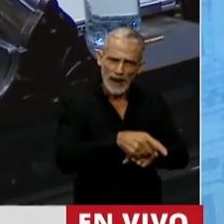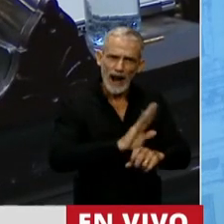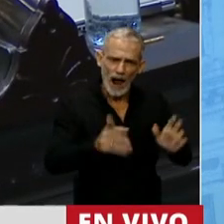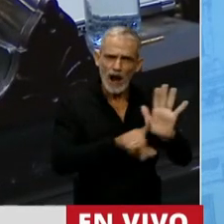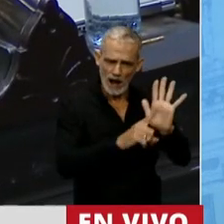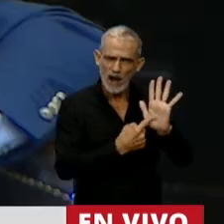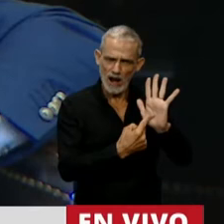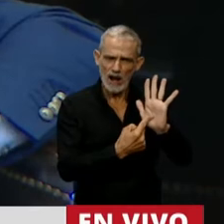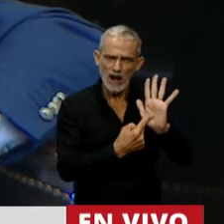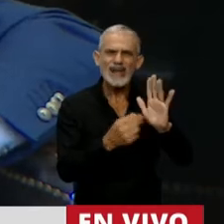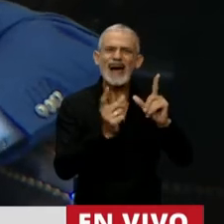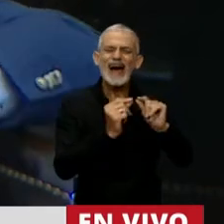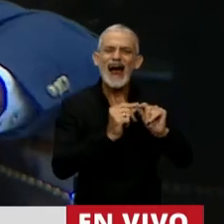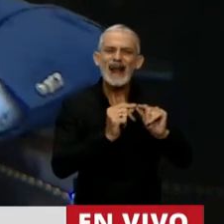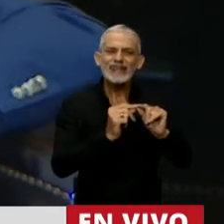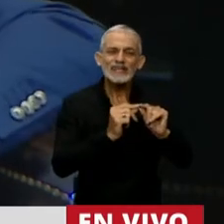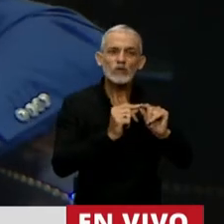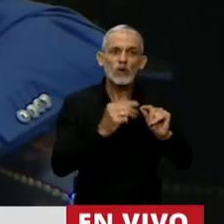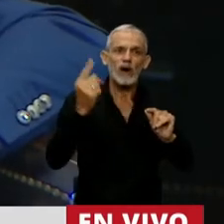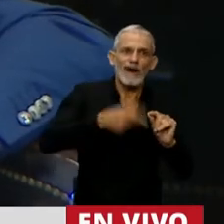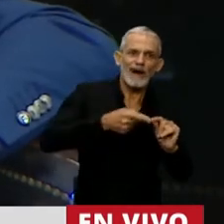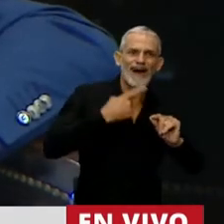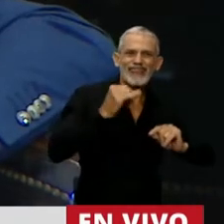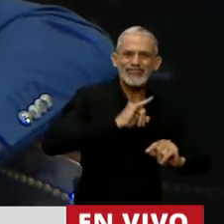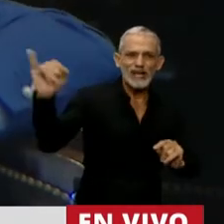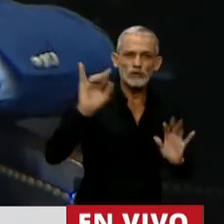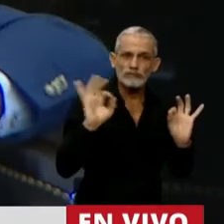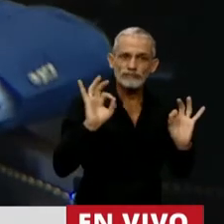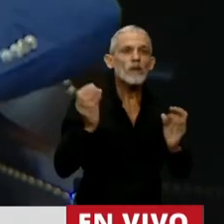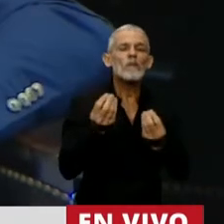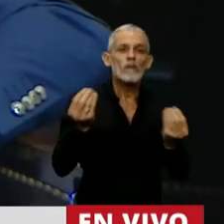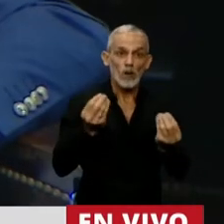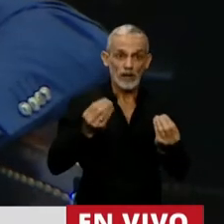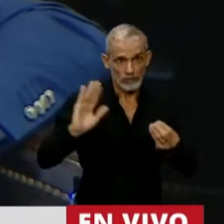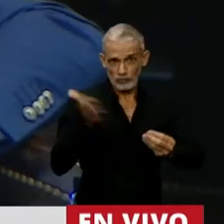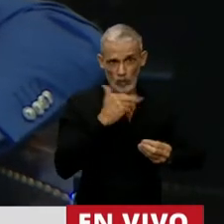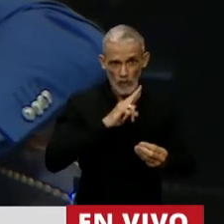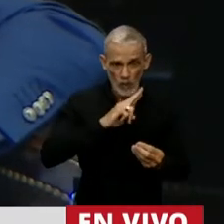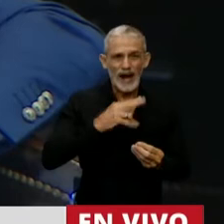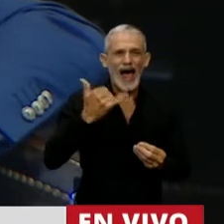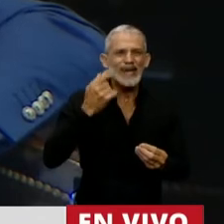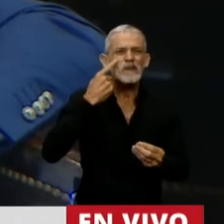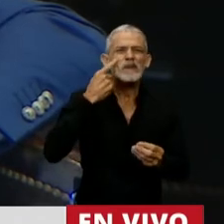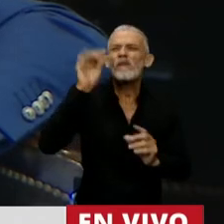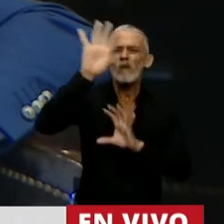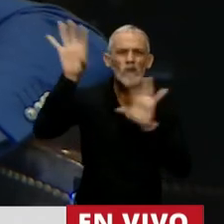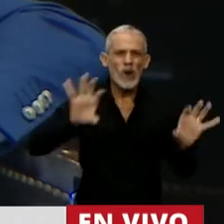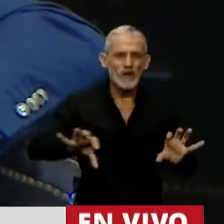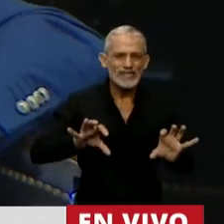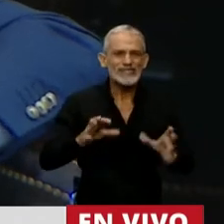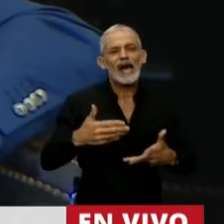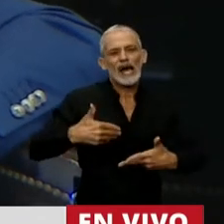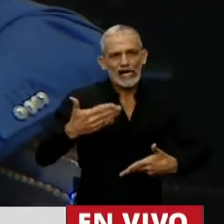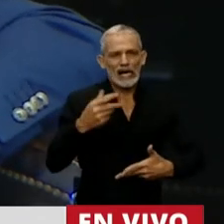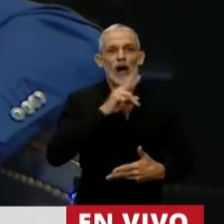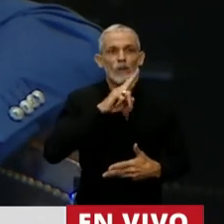la interpretación de ese artículo cuando no obliga a la mujer a hacer la denuncia lo hace porque todas las que viven los que vivimos en el interior sabemos que muchas